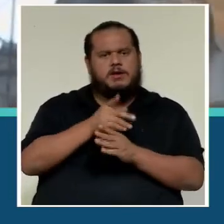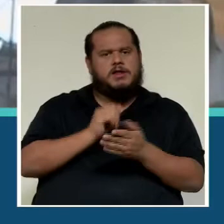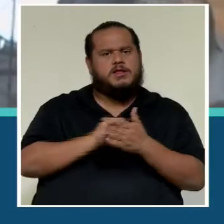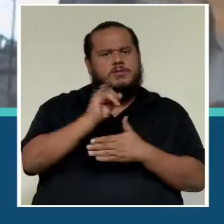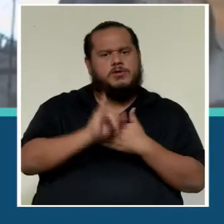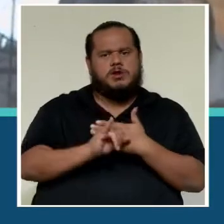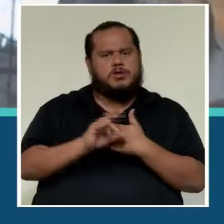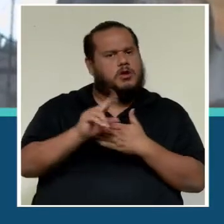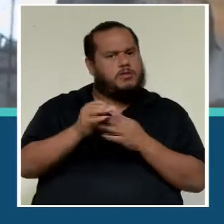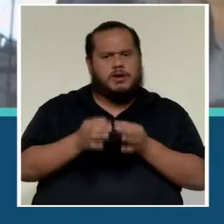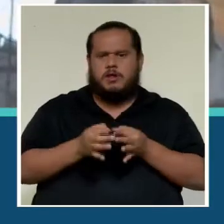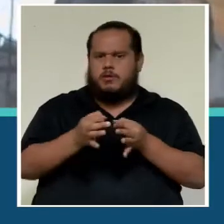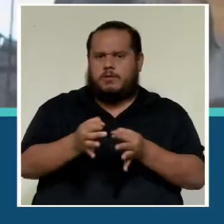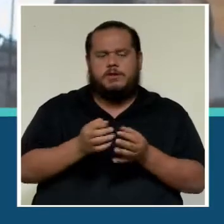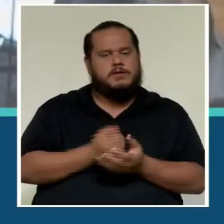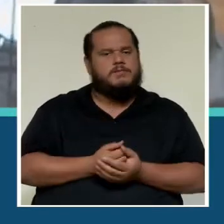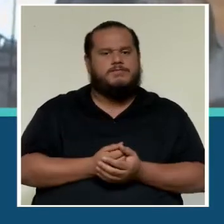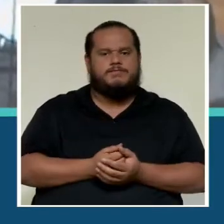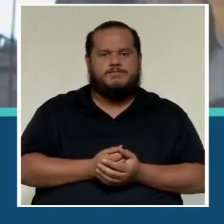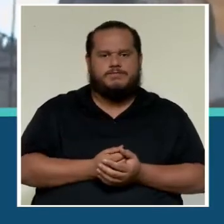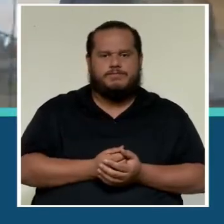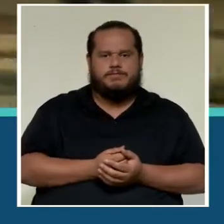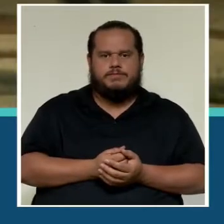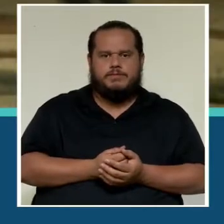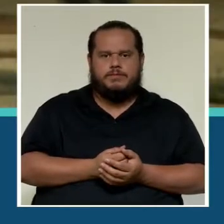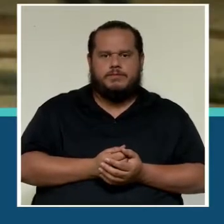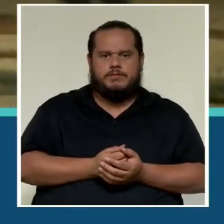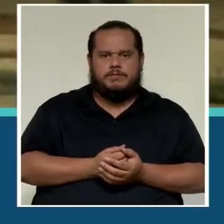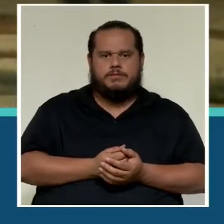el plenario legislativo.